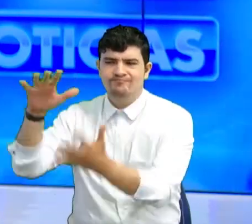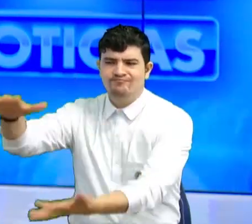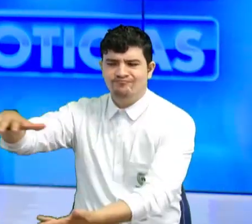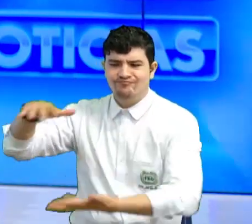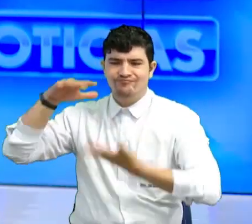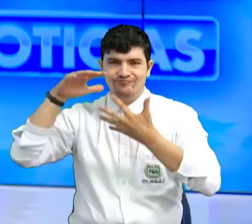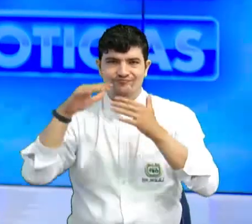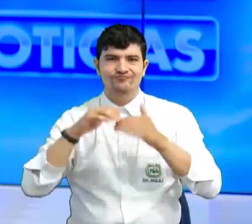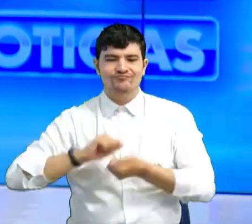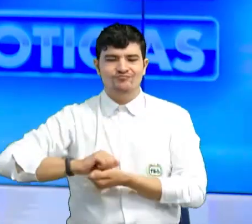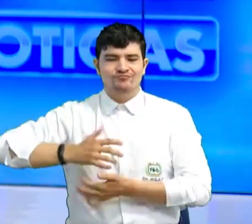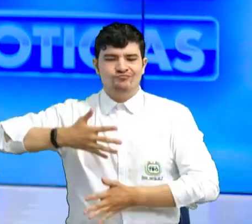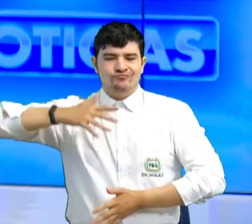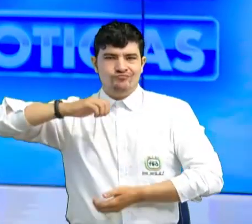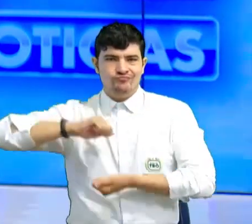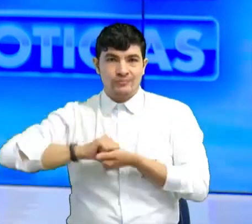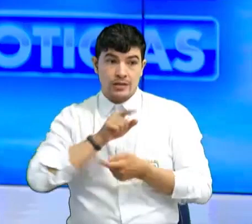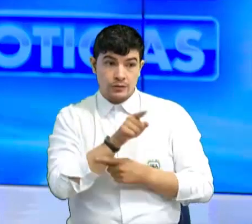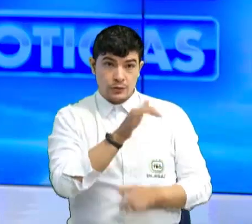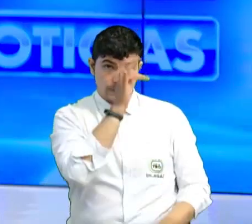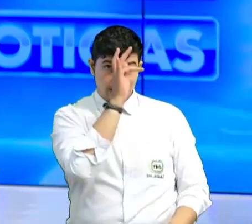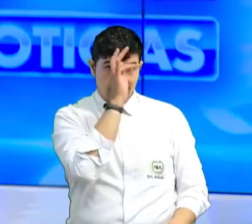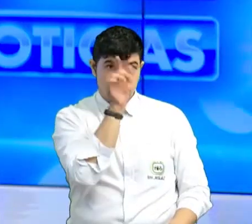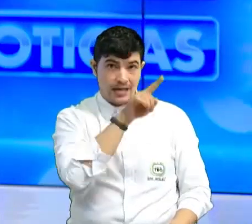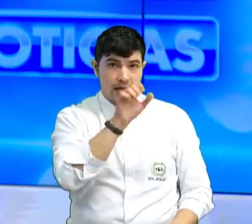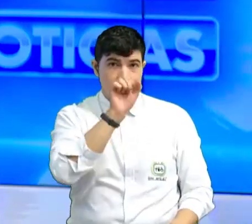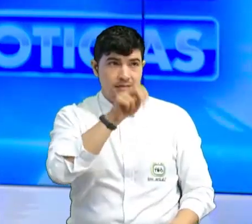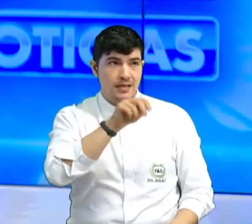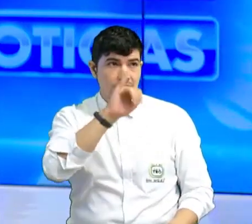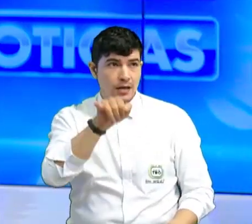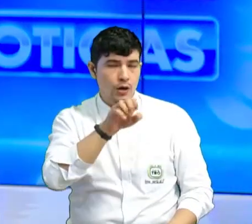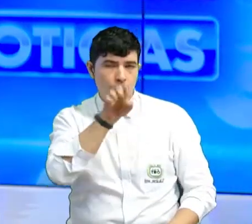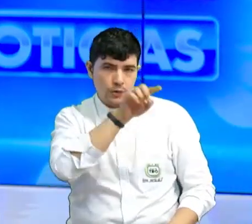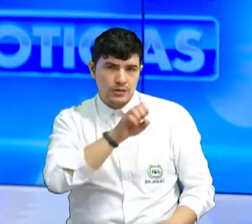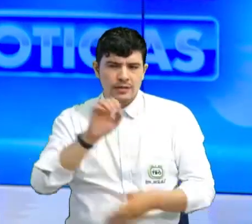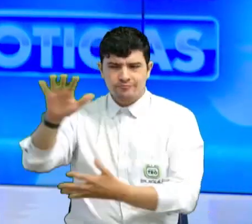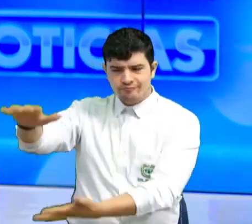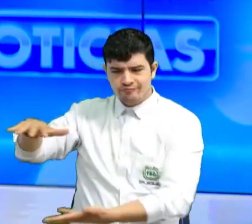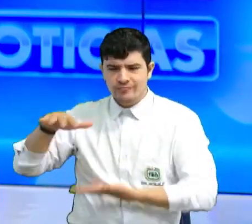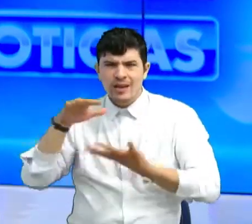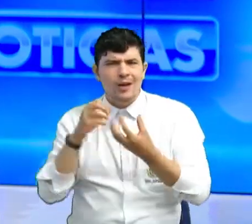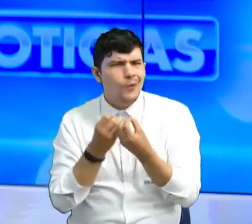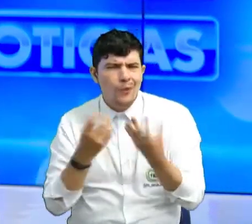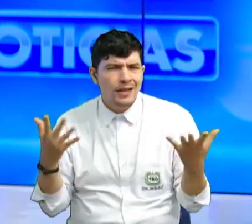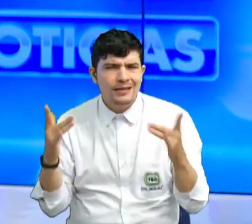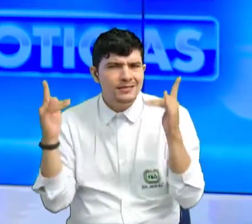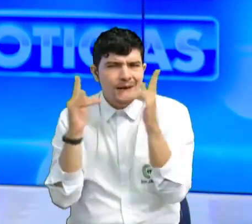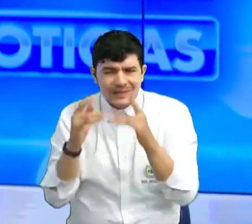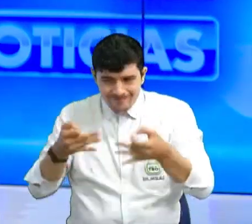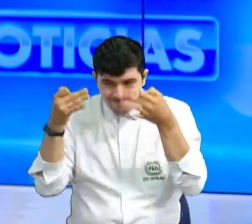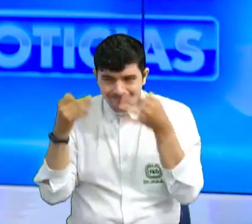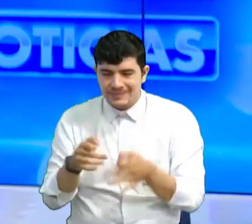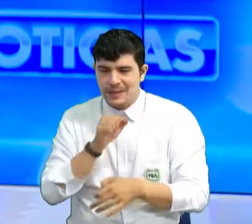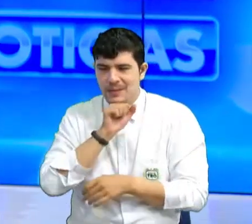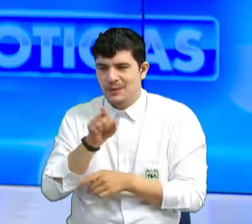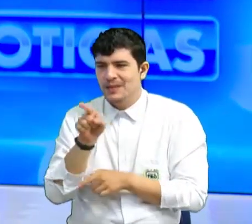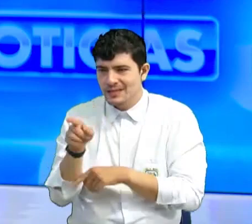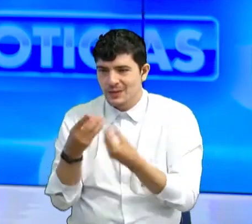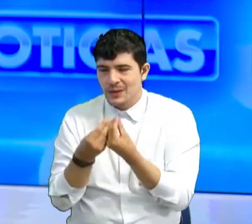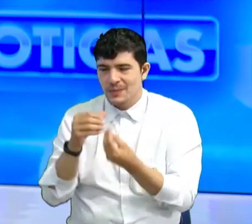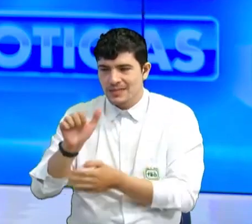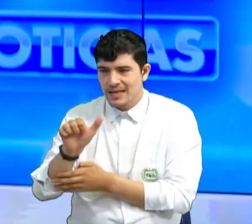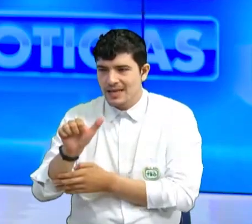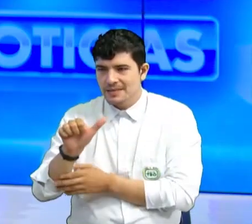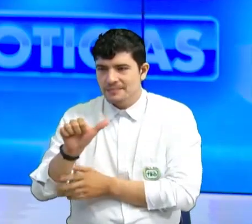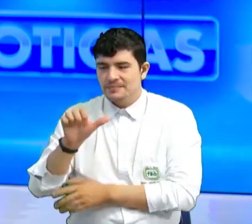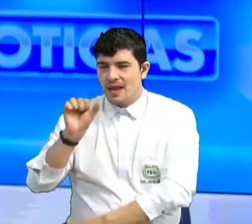San José recibió las unidades de cuidados intermedios. Pero, ¿de cuántas estamos hablando? Le preguntamos a esta hora a nuestra